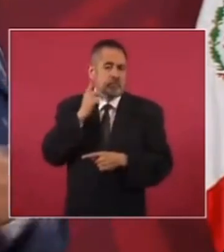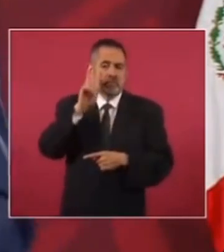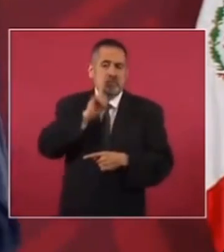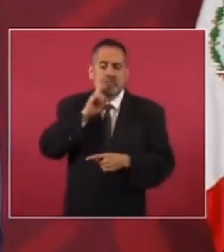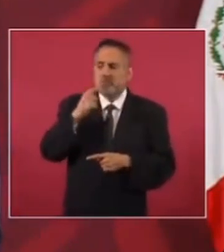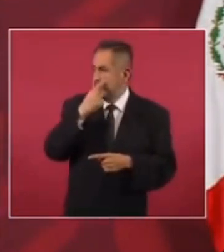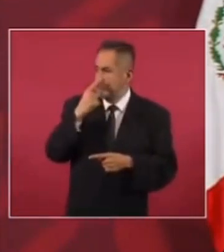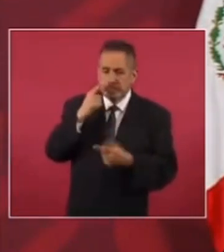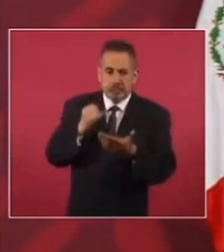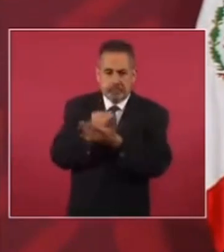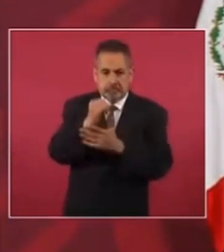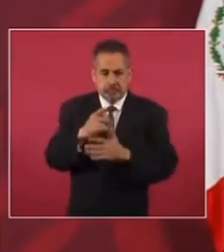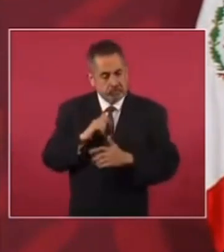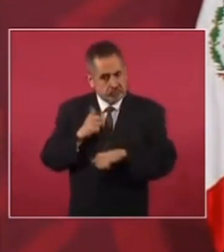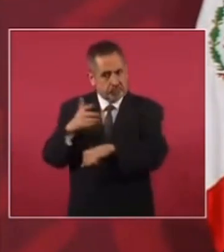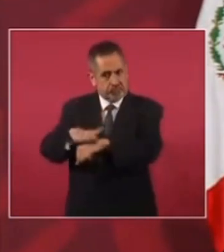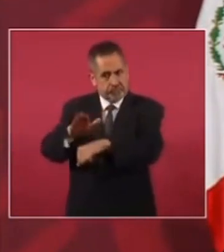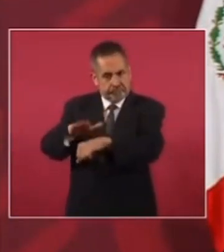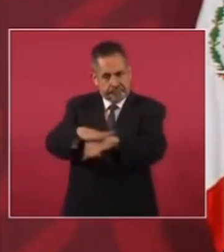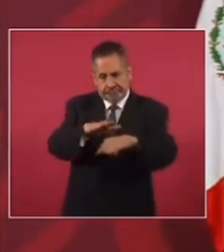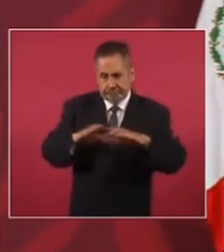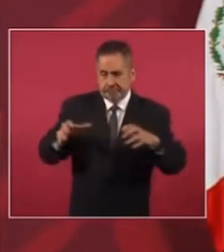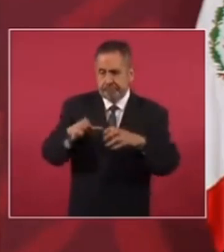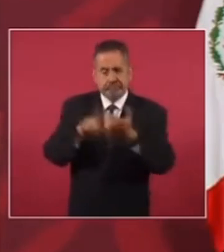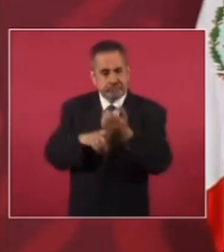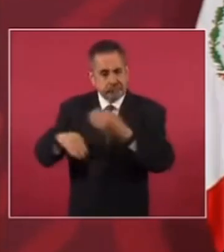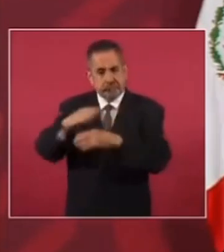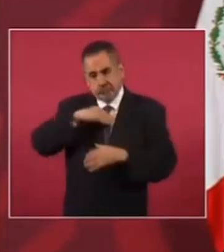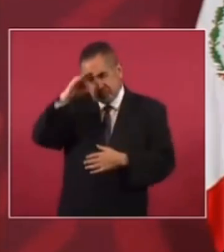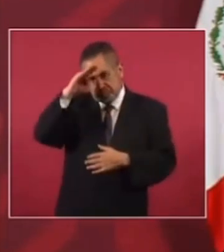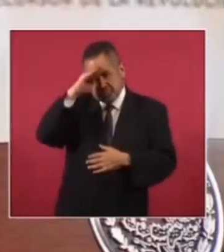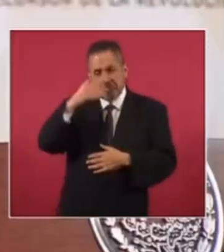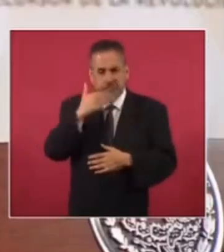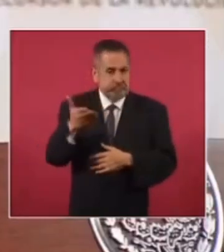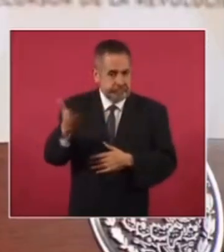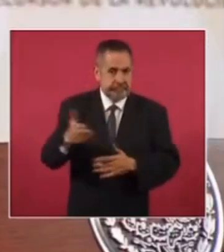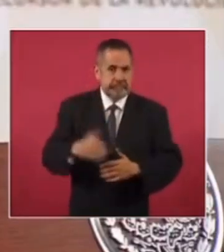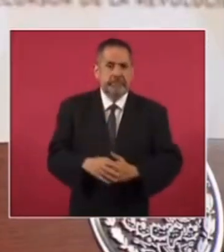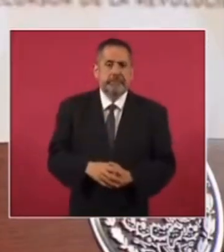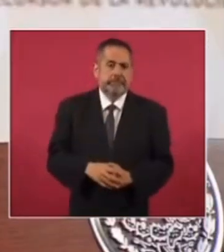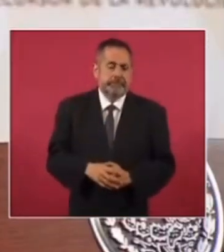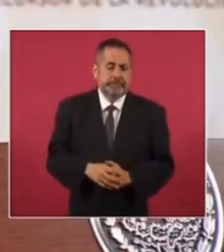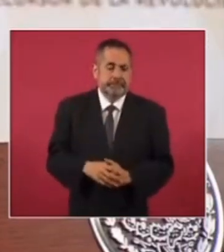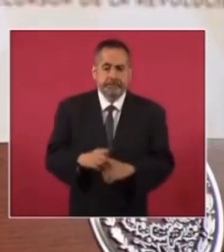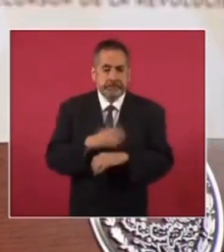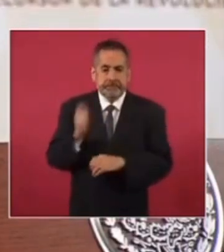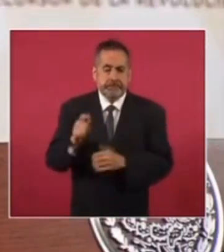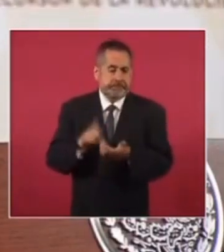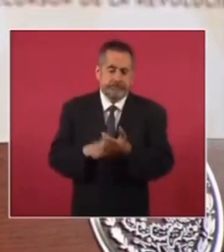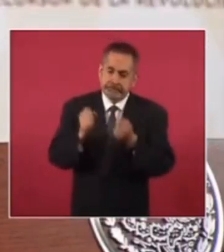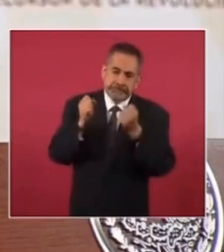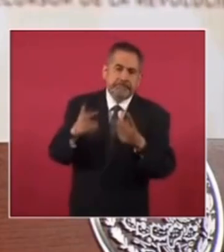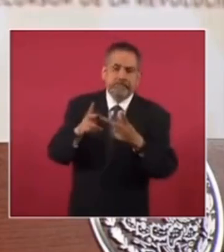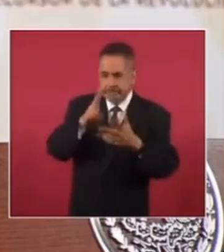Guanajuato. Y es que la gente pide las Fuerzas Armadas. Algunas veces he ido a León, Guanajuato,